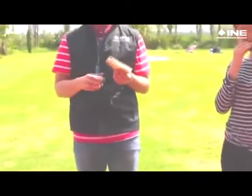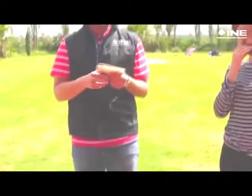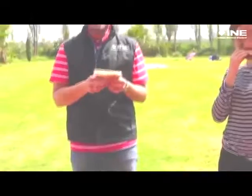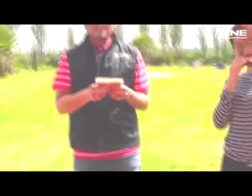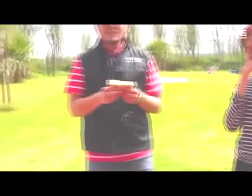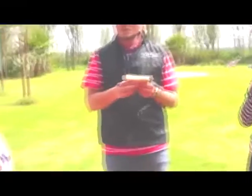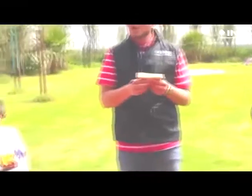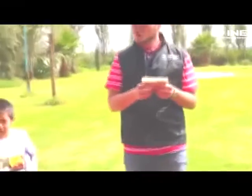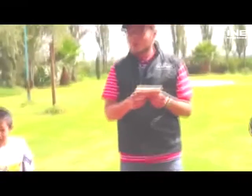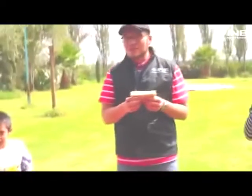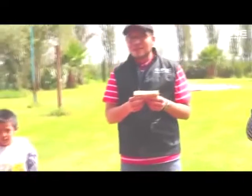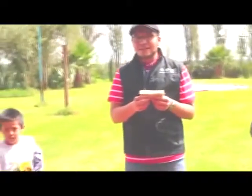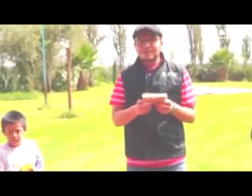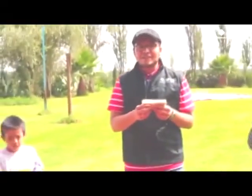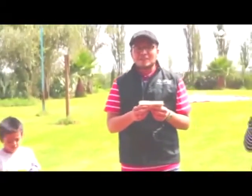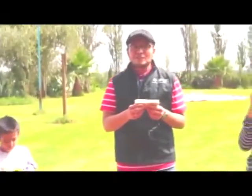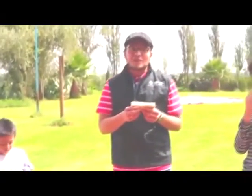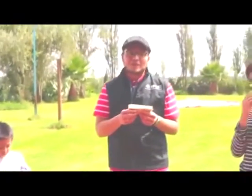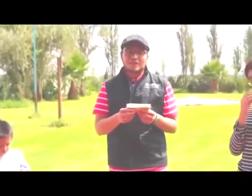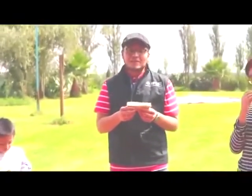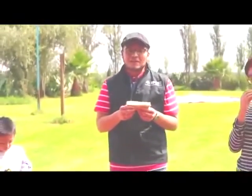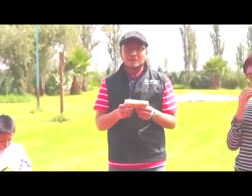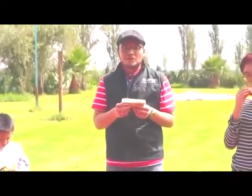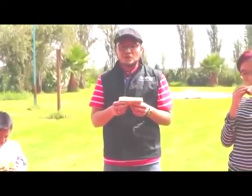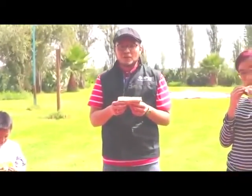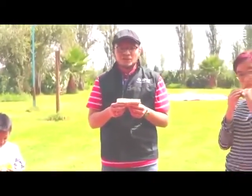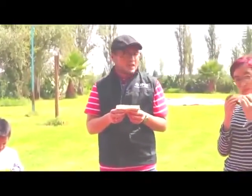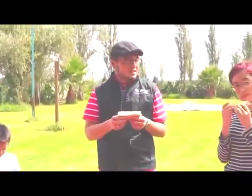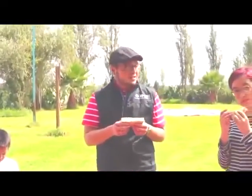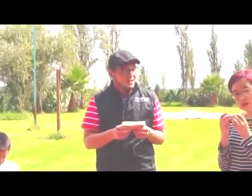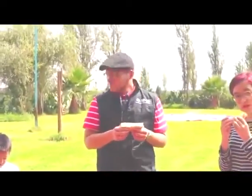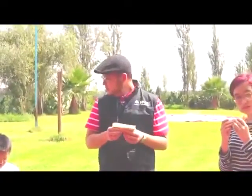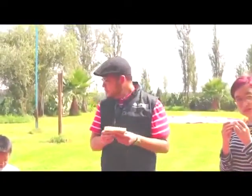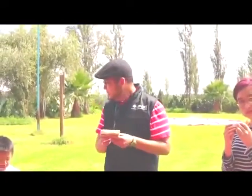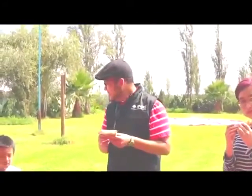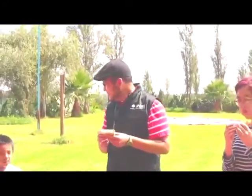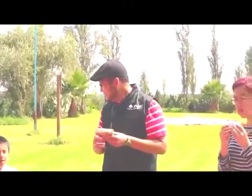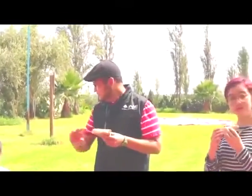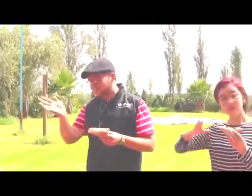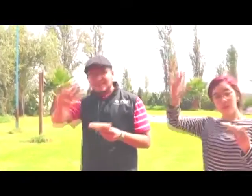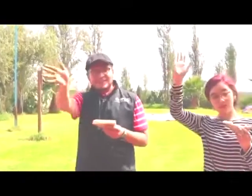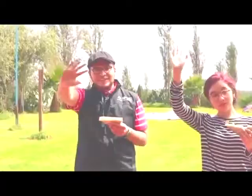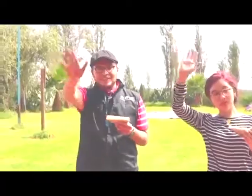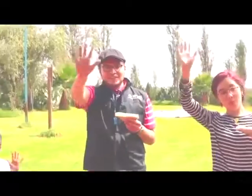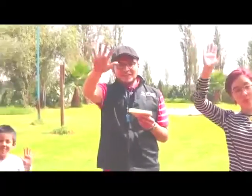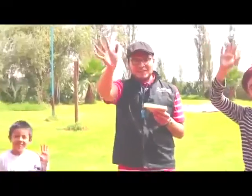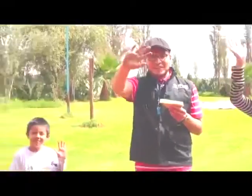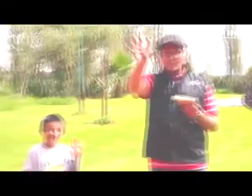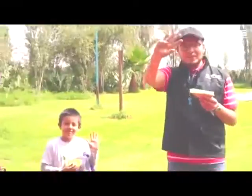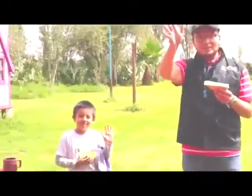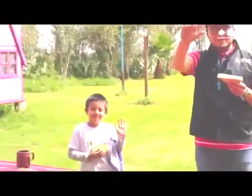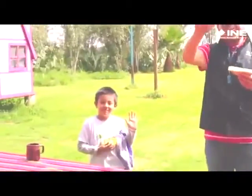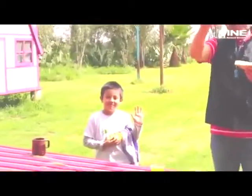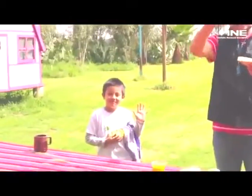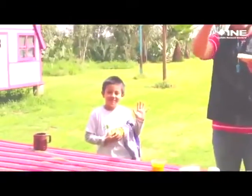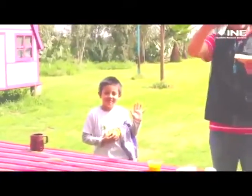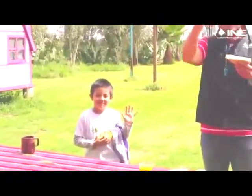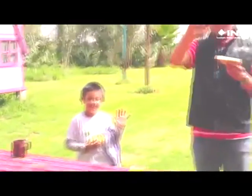invitamos a que sigan todos los talleres que tenemos durante estas vacaciones para ustedes. Pues despídense. Adiós. Adiós. Hasta la